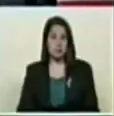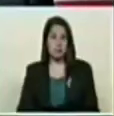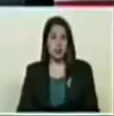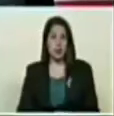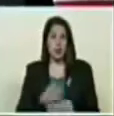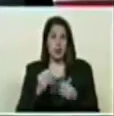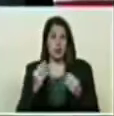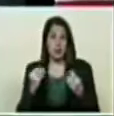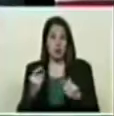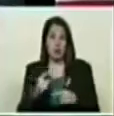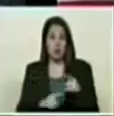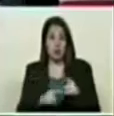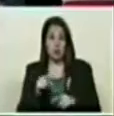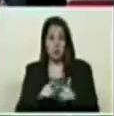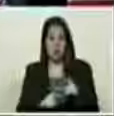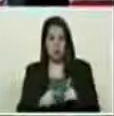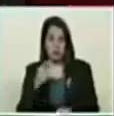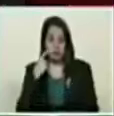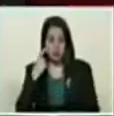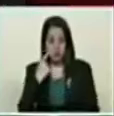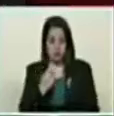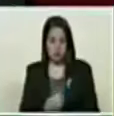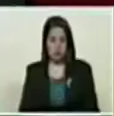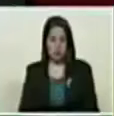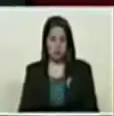Son muchas cosas pendientes.